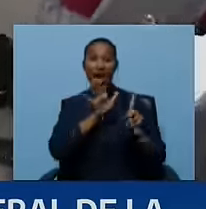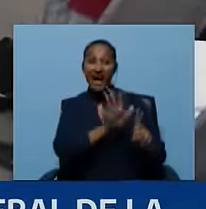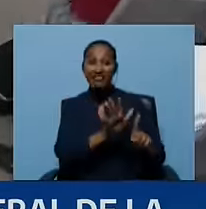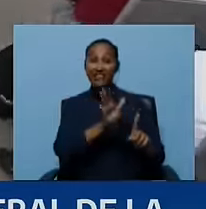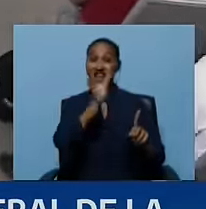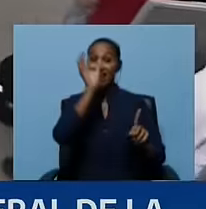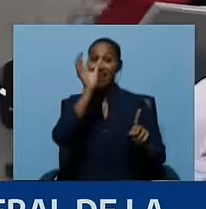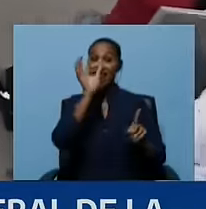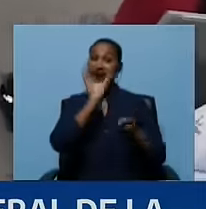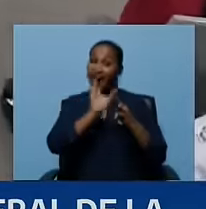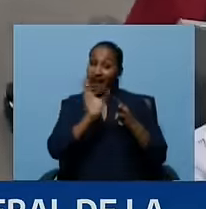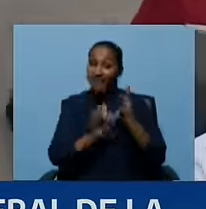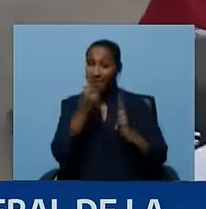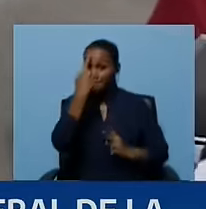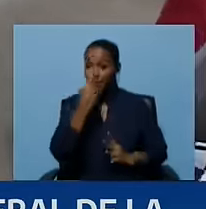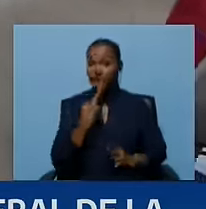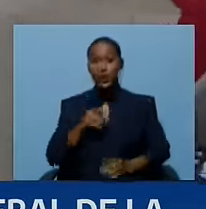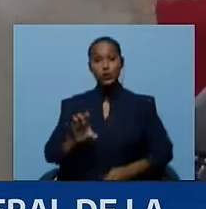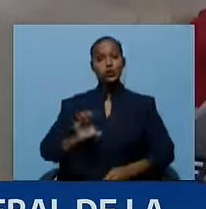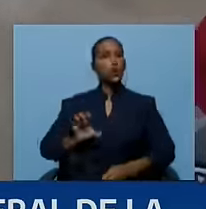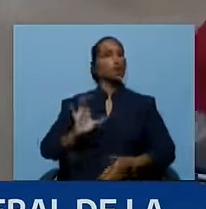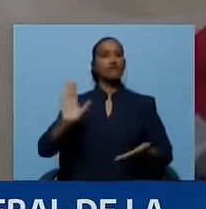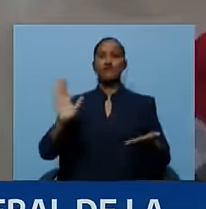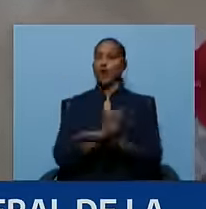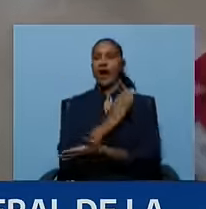¡Que viva el pueblo!